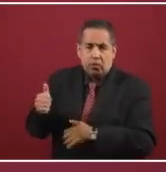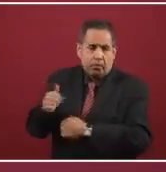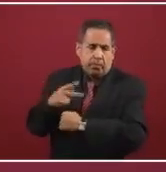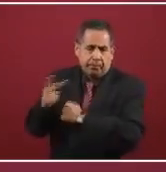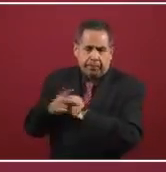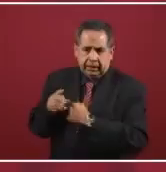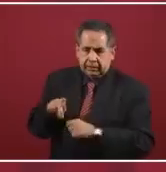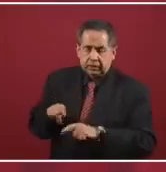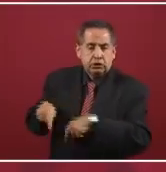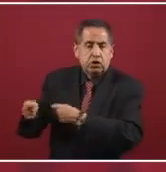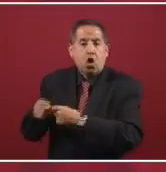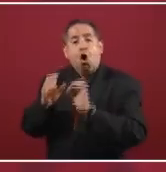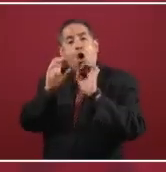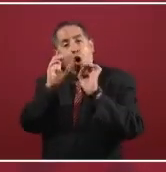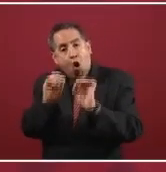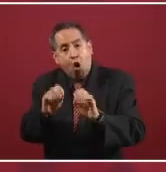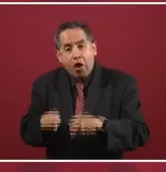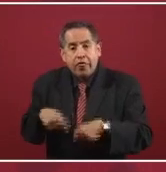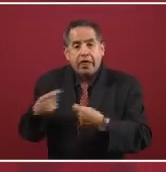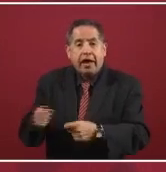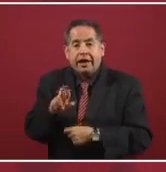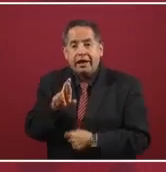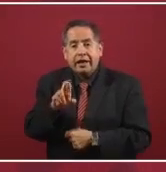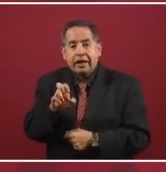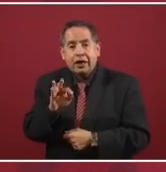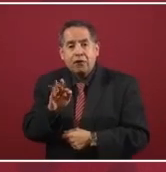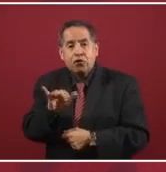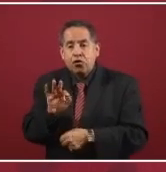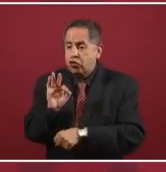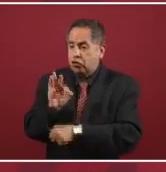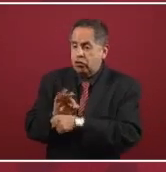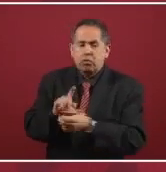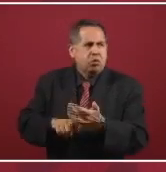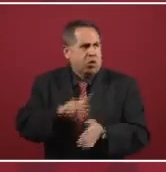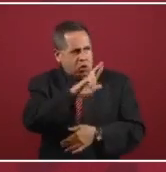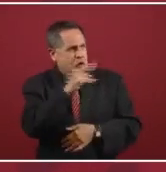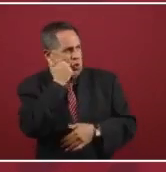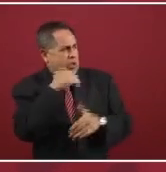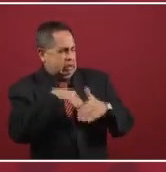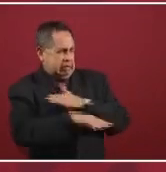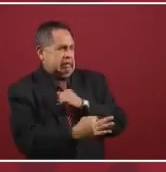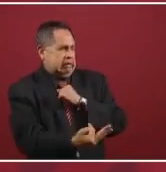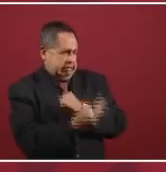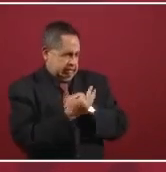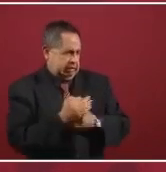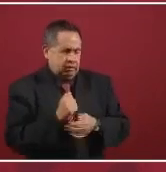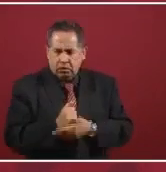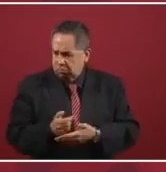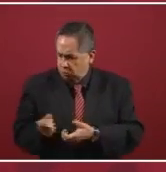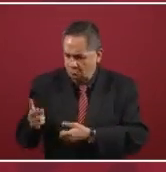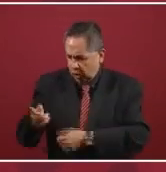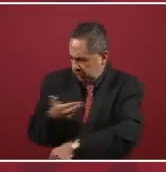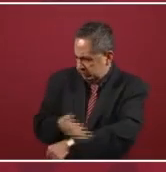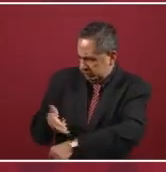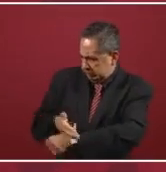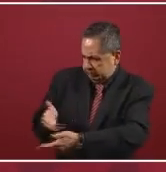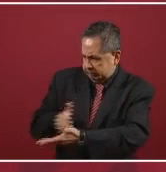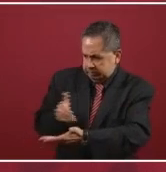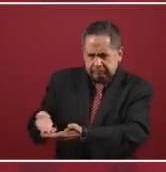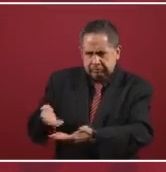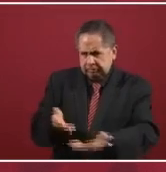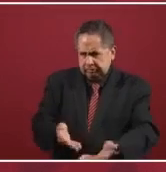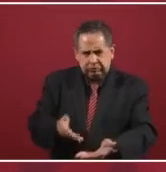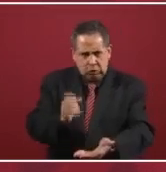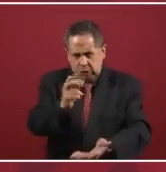O bien ofrecerle la condición de refugio. Si una persona dice: yo quiero ser refugiado, bueno, pues tiene todo el derecho a tramitarlo, por supuesto. Es lo que dice la ley